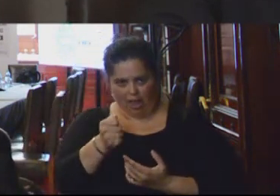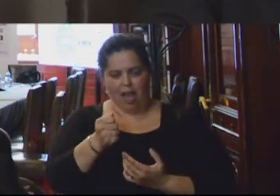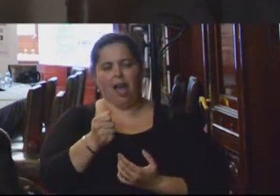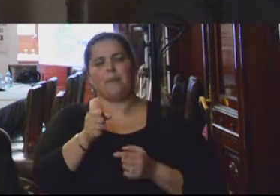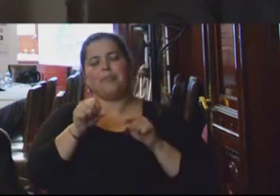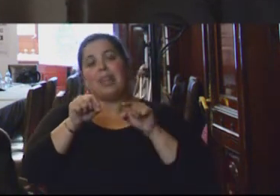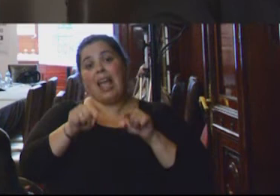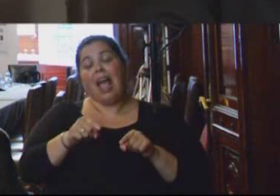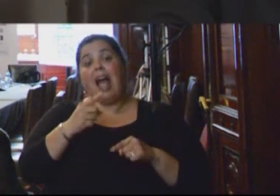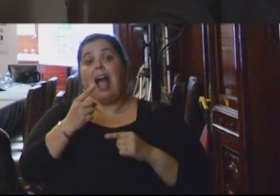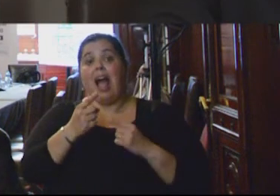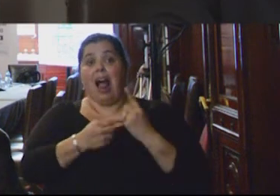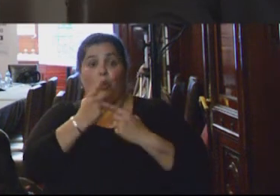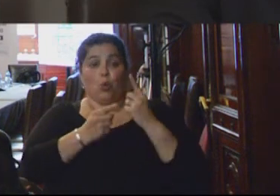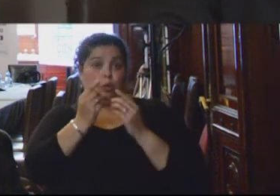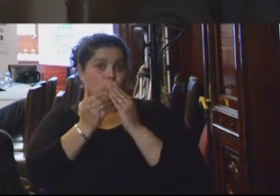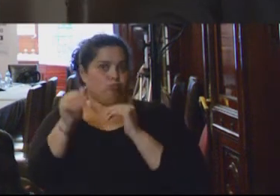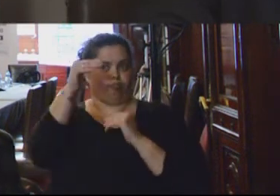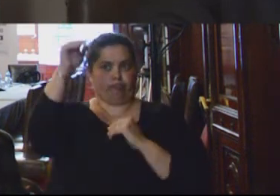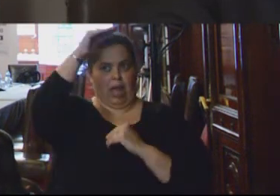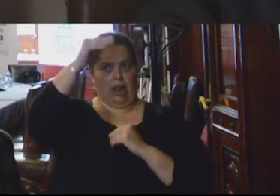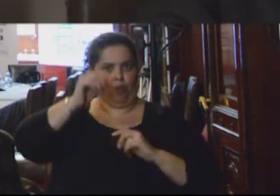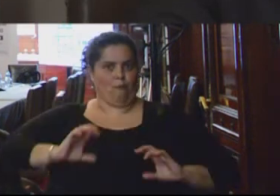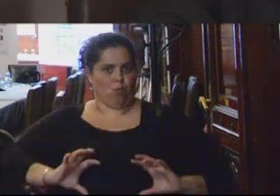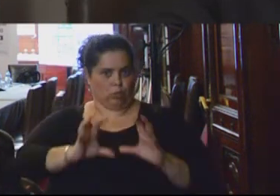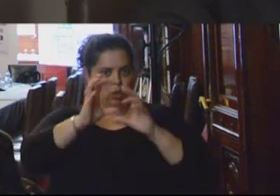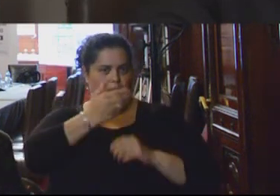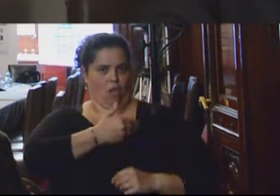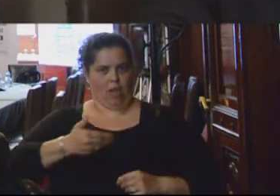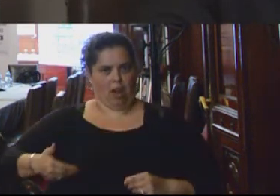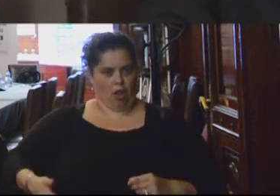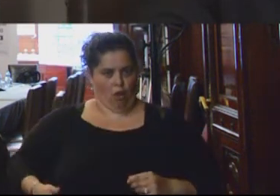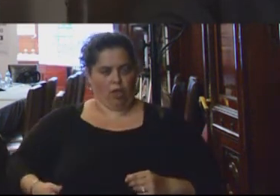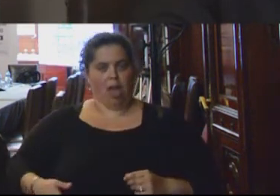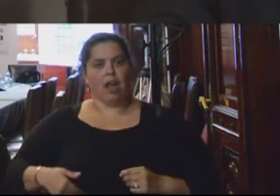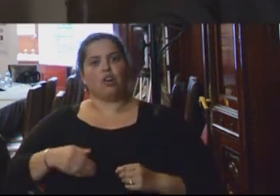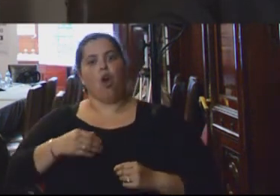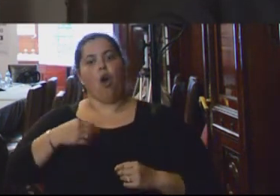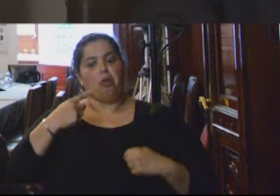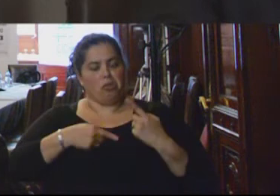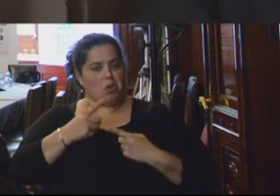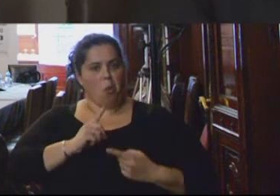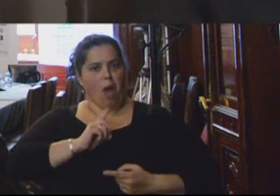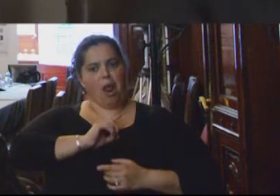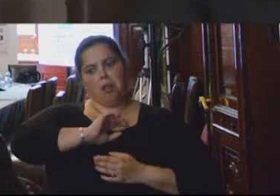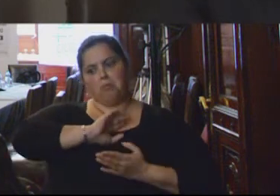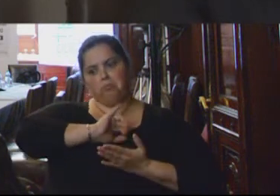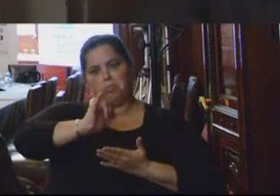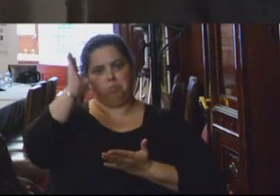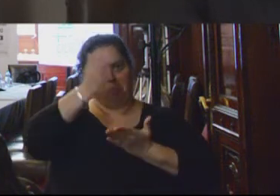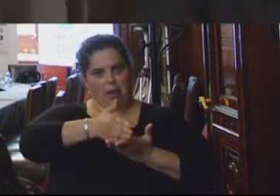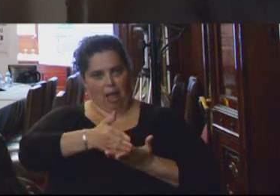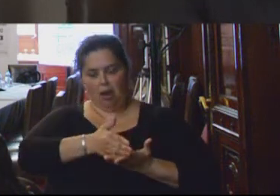al punto que altos funcionarios del gobierno siguen demandando por la vía penal a ciudadanos que ejercen su derecho a la